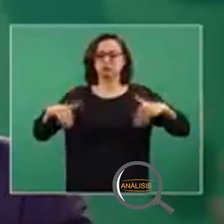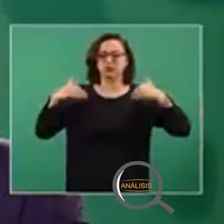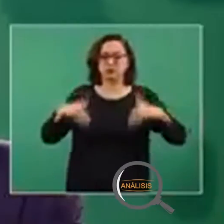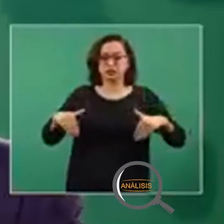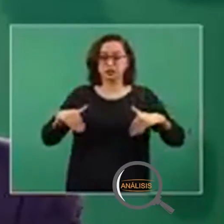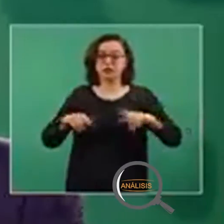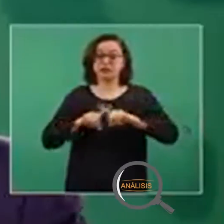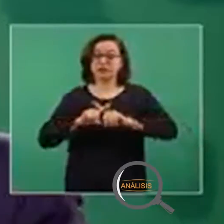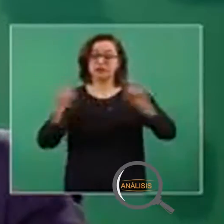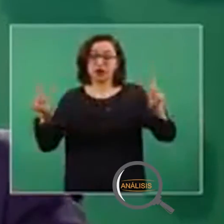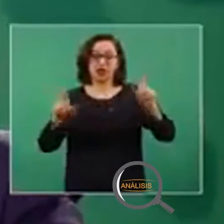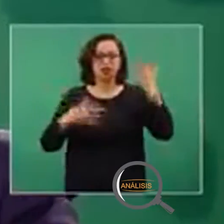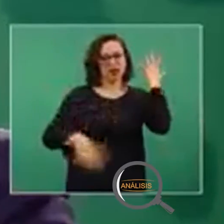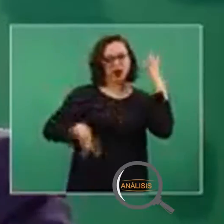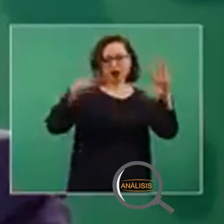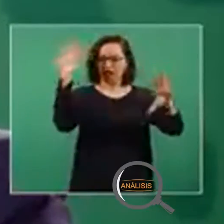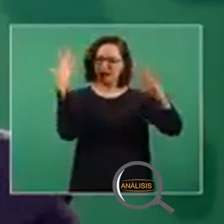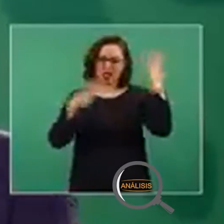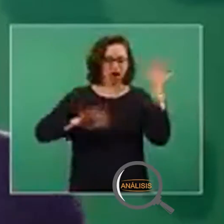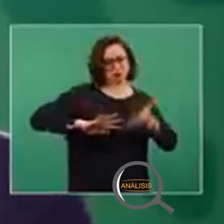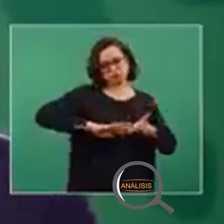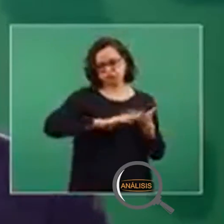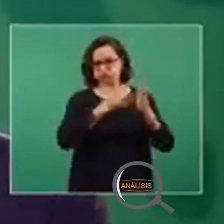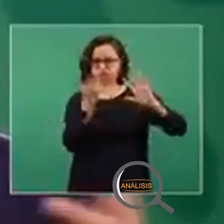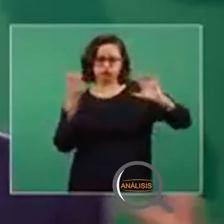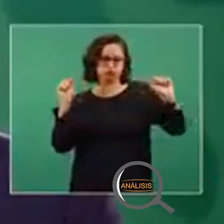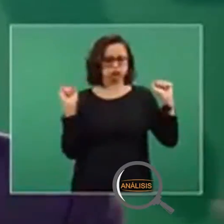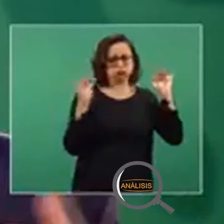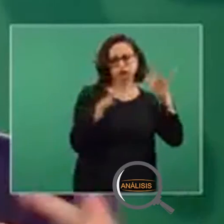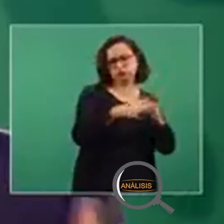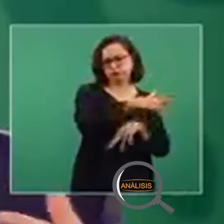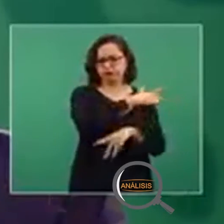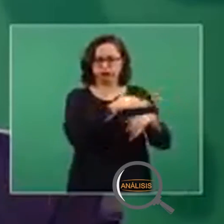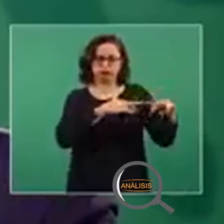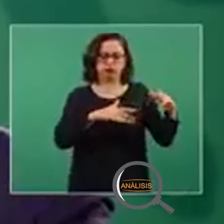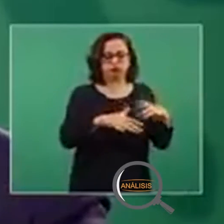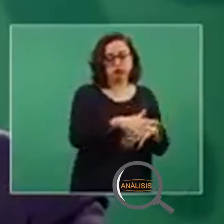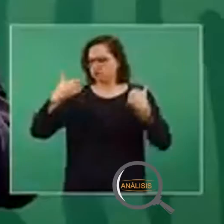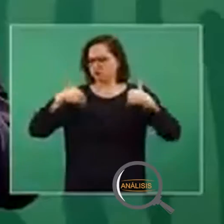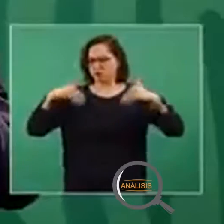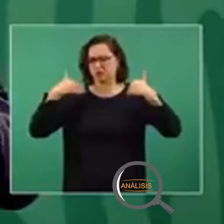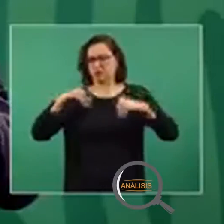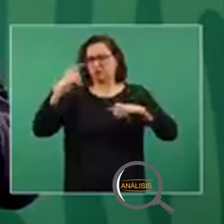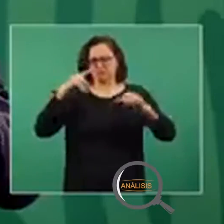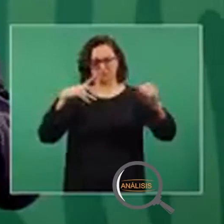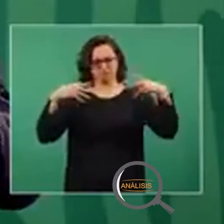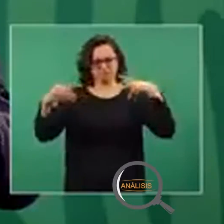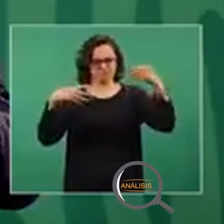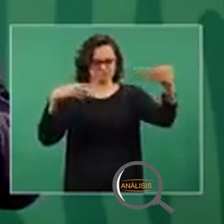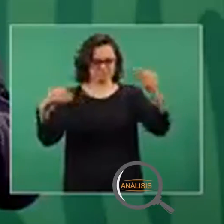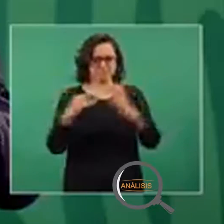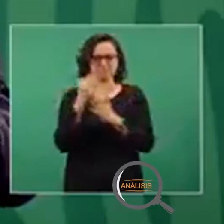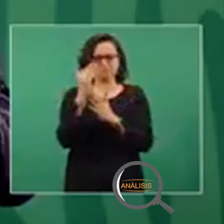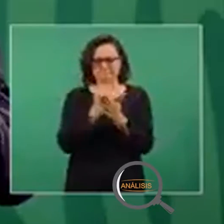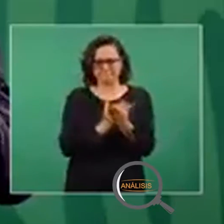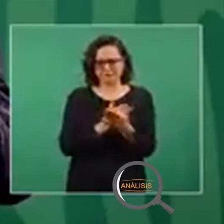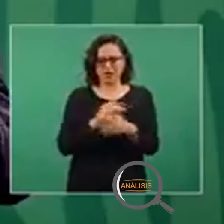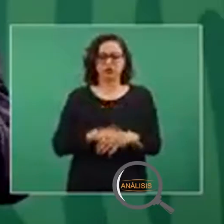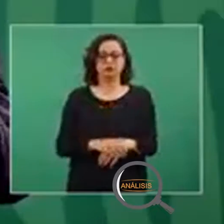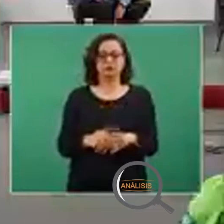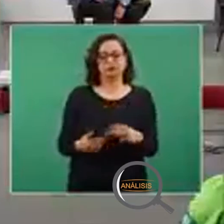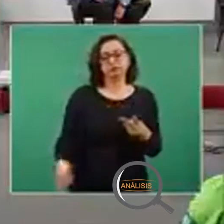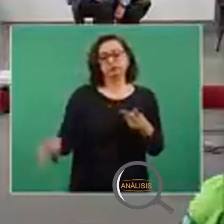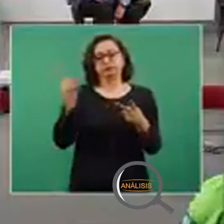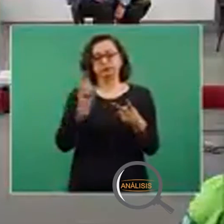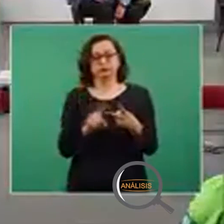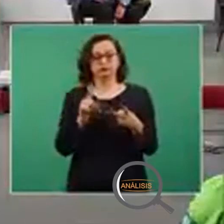esto no signifique una celebración que nos haga concurrirnos en la siguiente, aprovechar la Semana Mayor